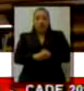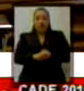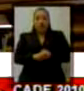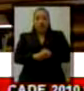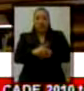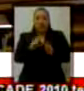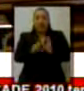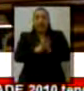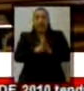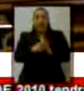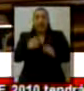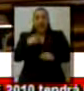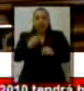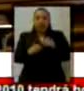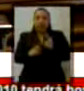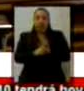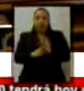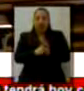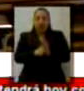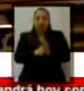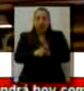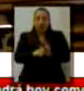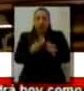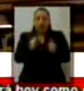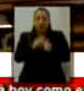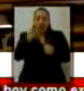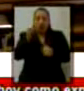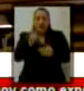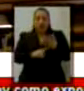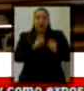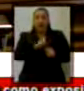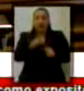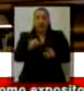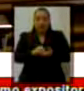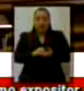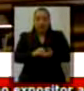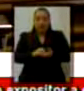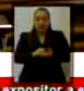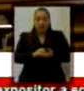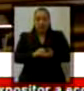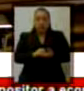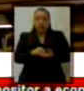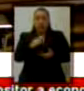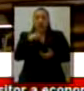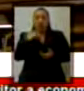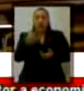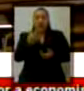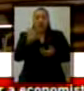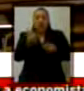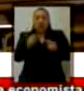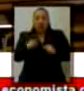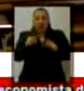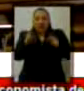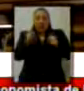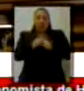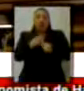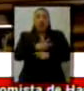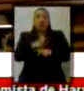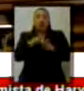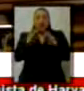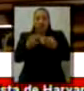se vienen modificando las legislaciones con la finalidad de que cada vez sea mejor tratado este tema de la violencia